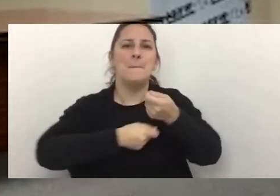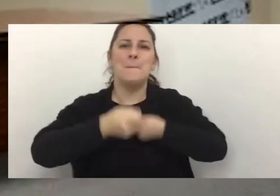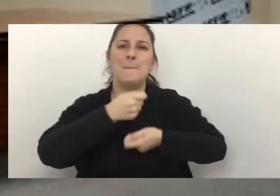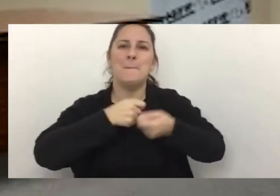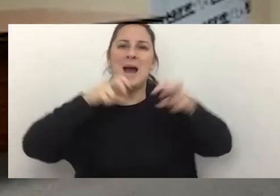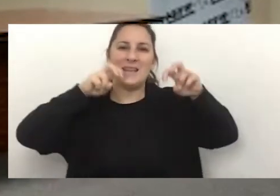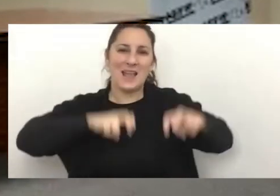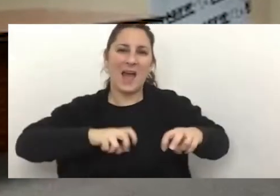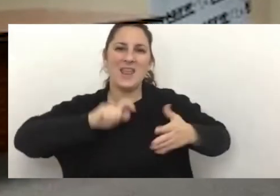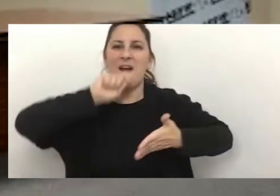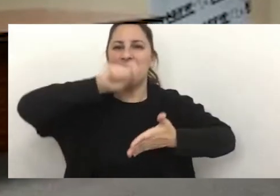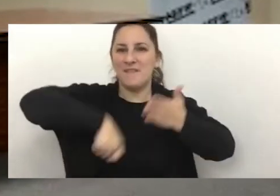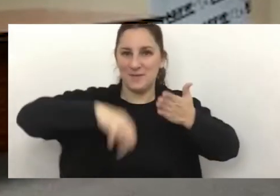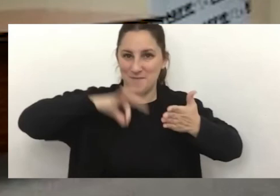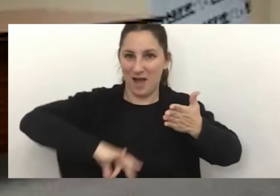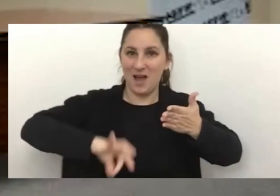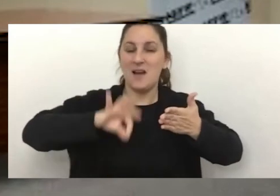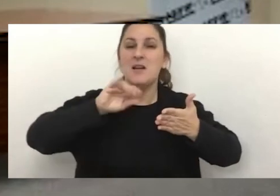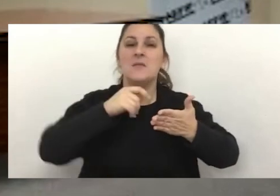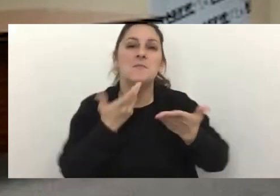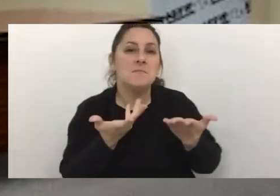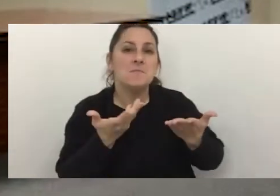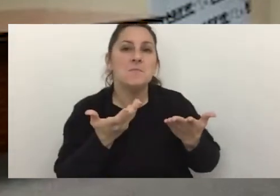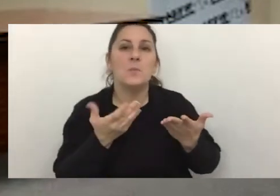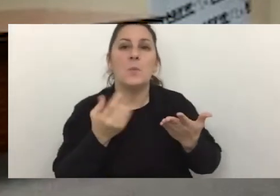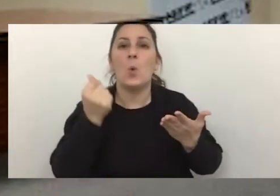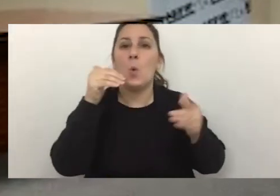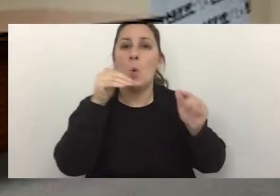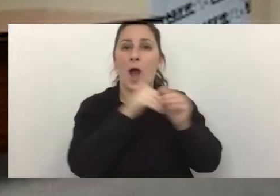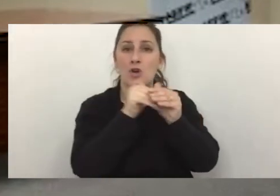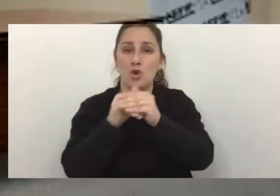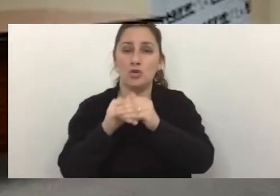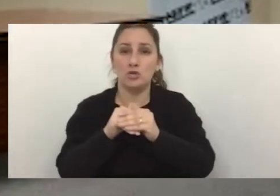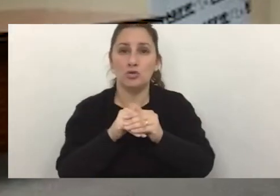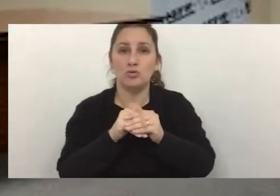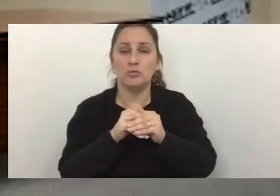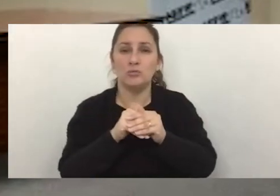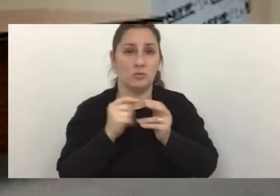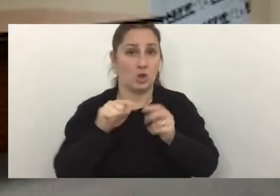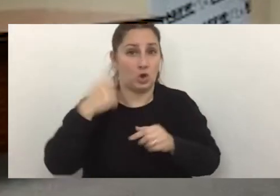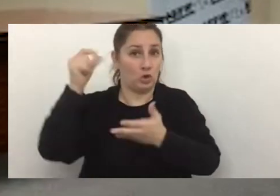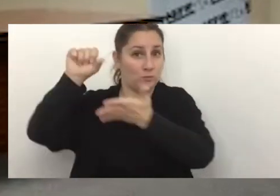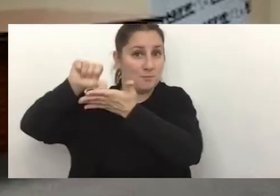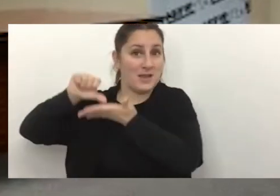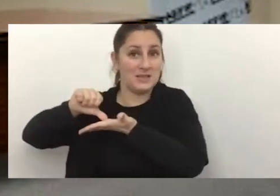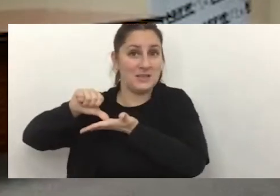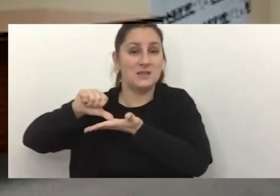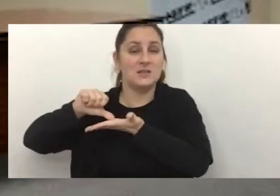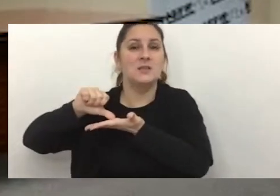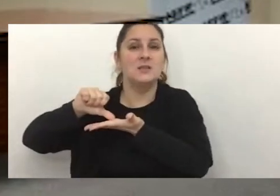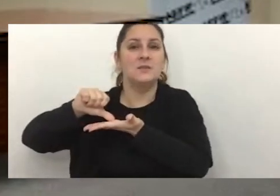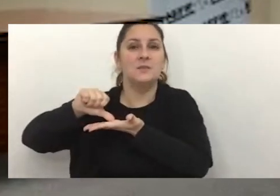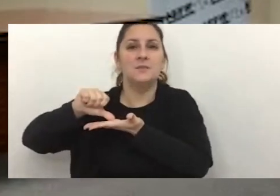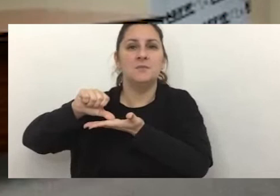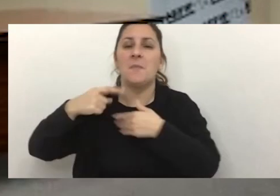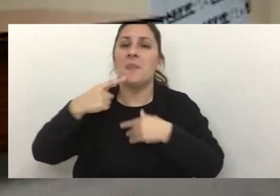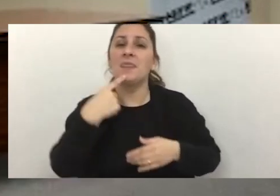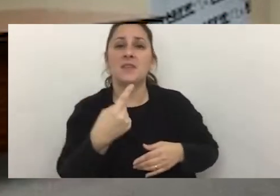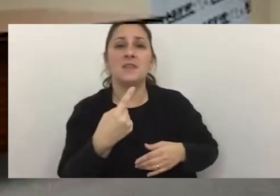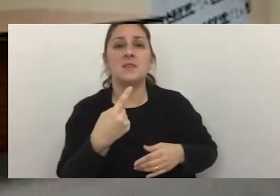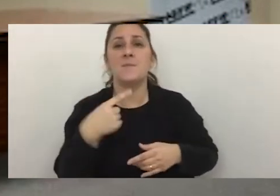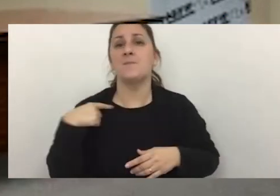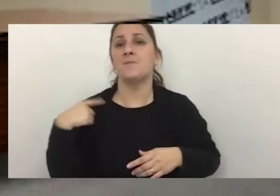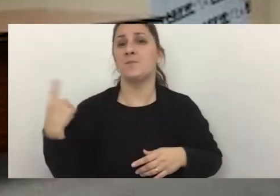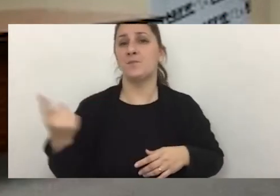la paritaria y los bancos extranjeros, multinacionales, dicen, nosotros no